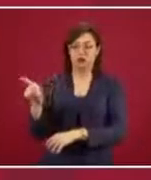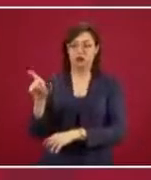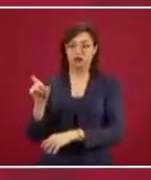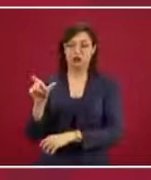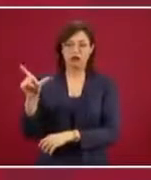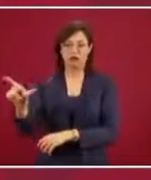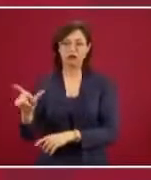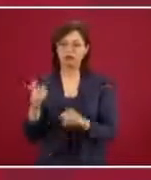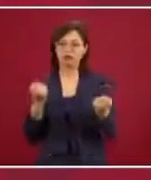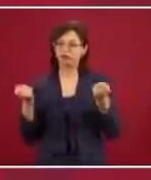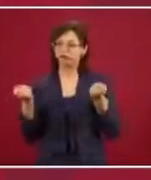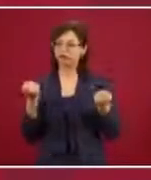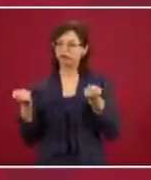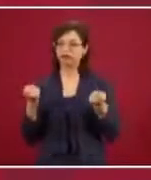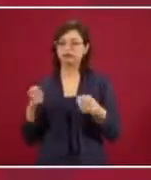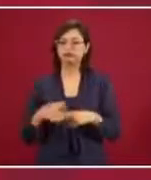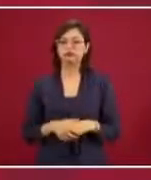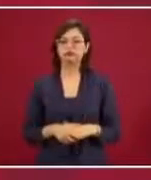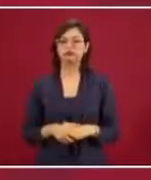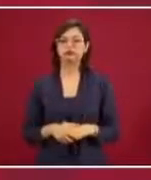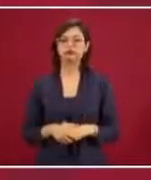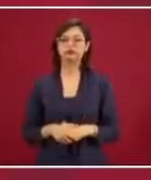del mundo.